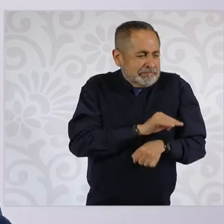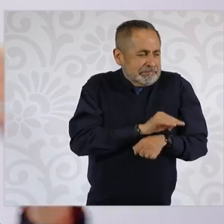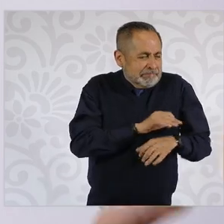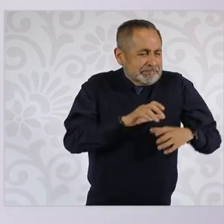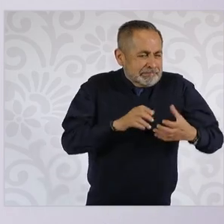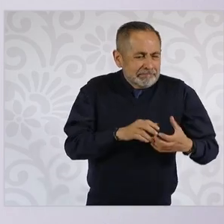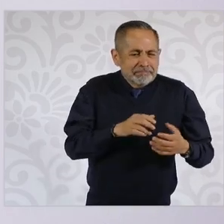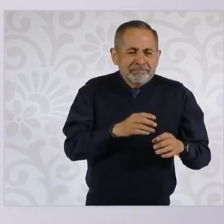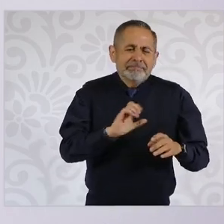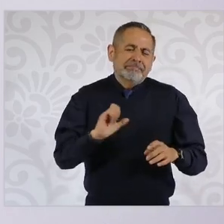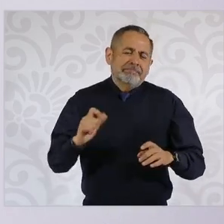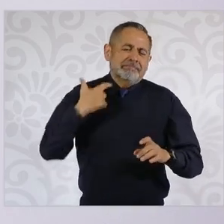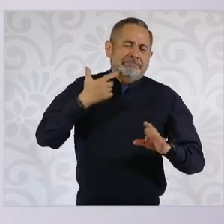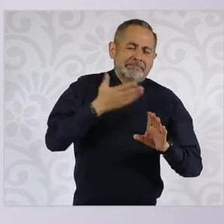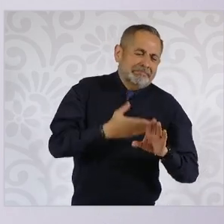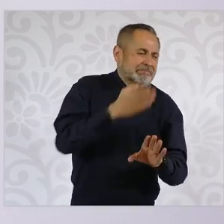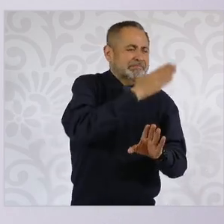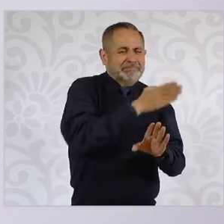el régimen anterior,